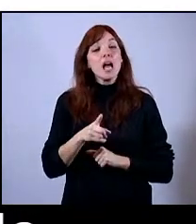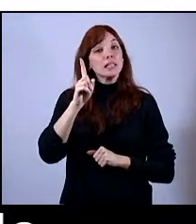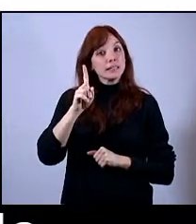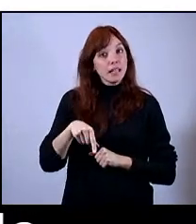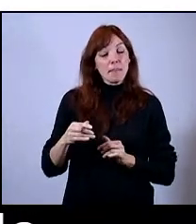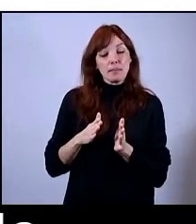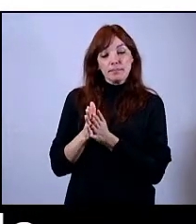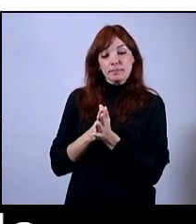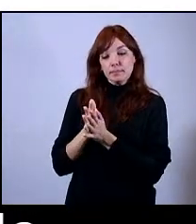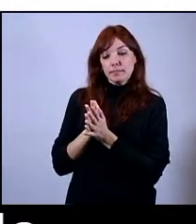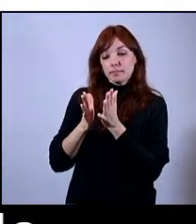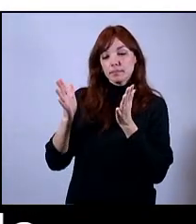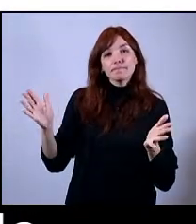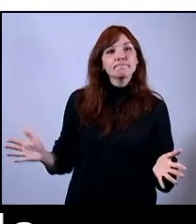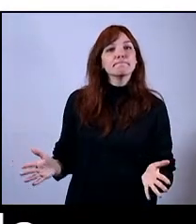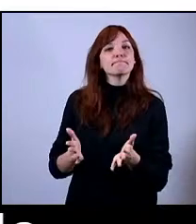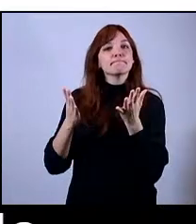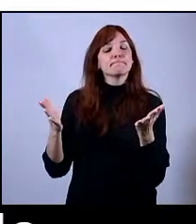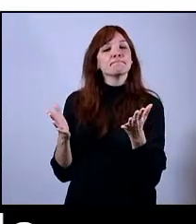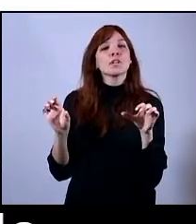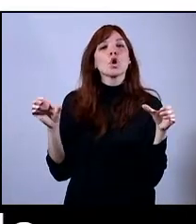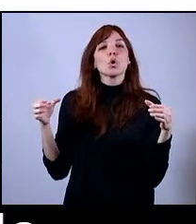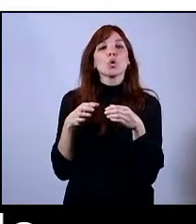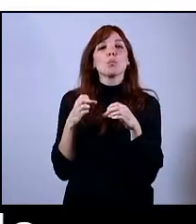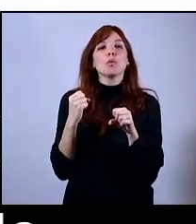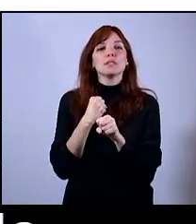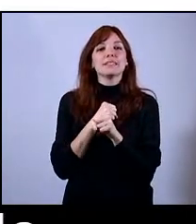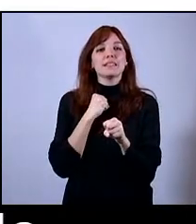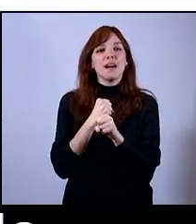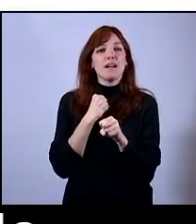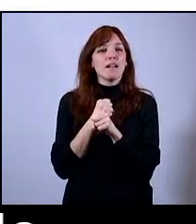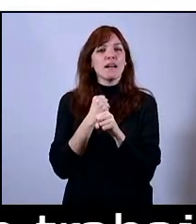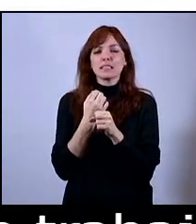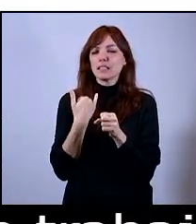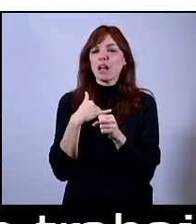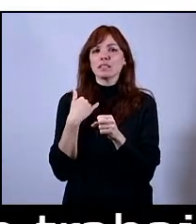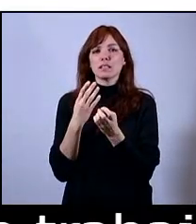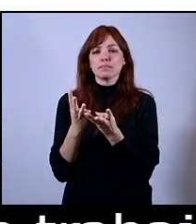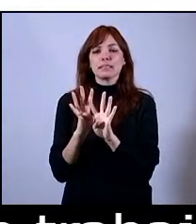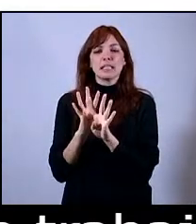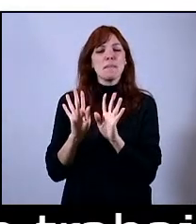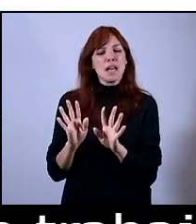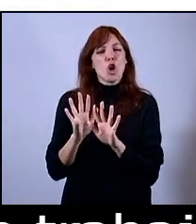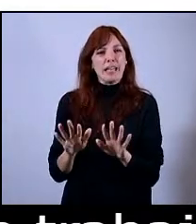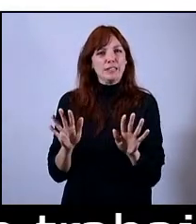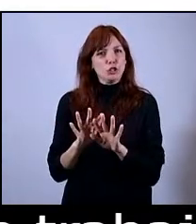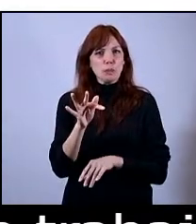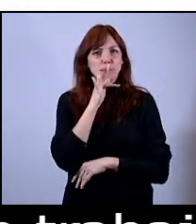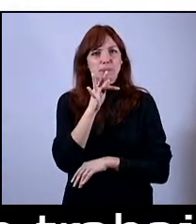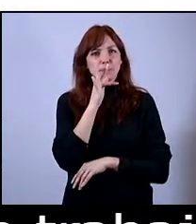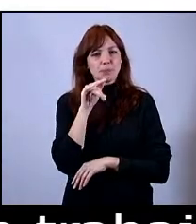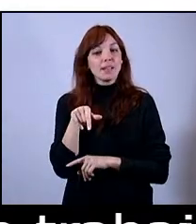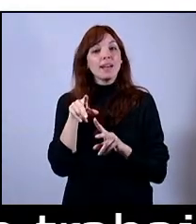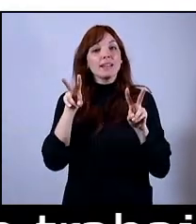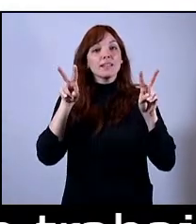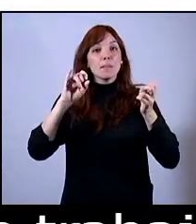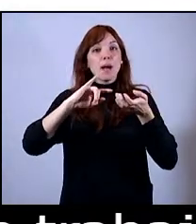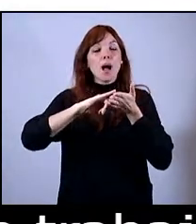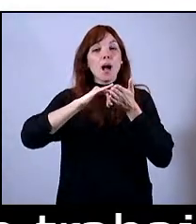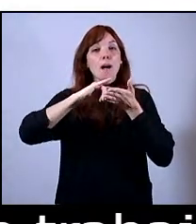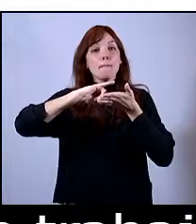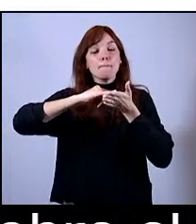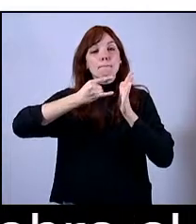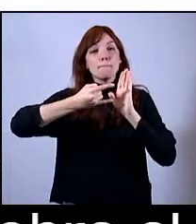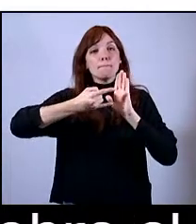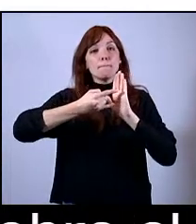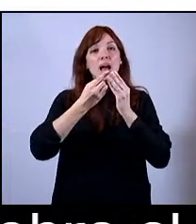nuestra parte el grupo de trabajo que está trabajando, pero no al ritmo que nos gustaría, sobre el plan de erradicación